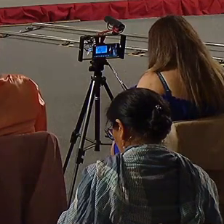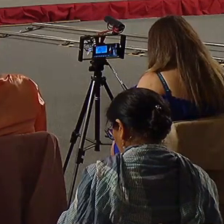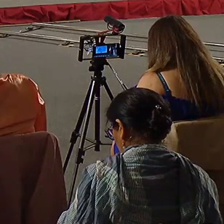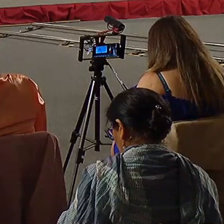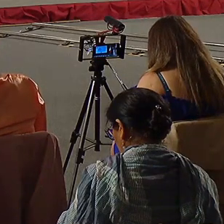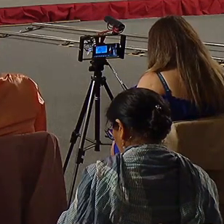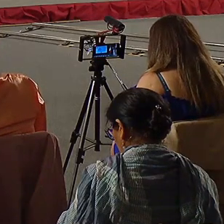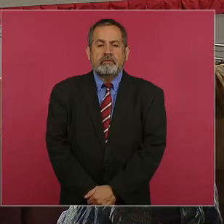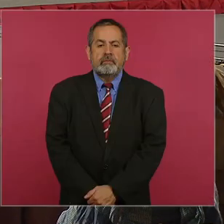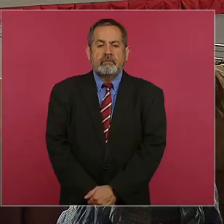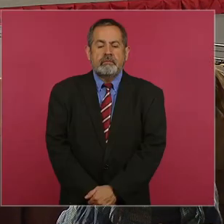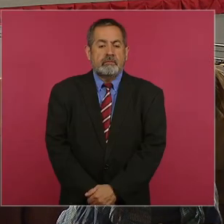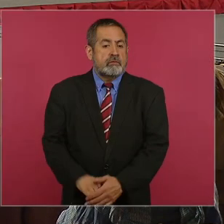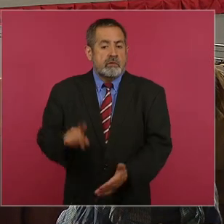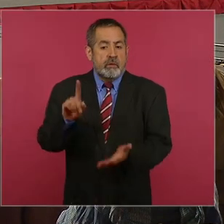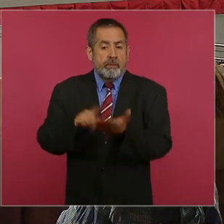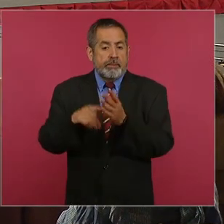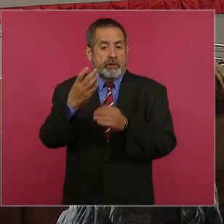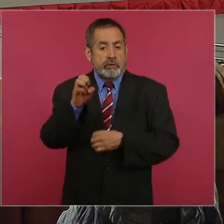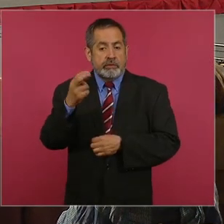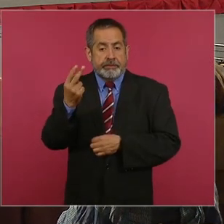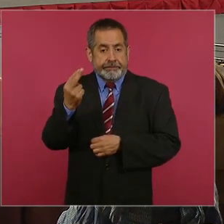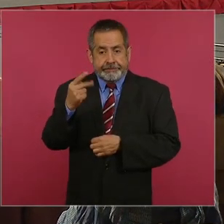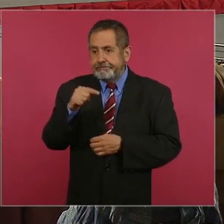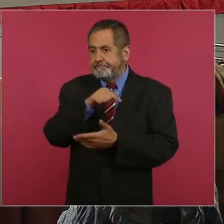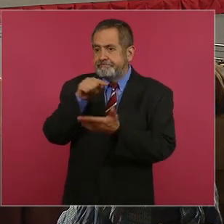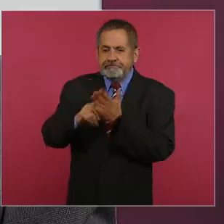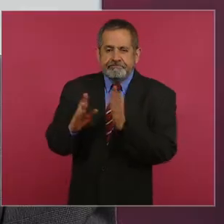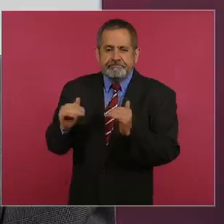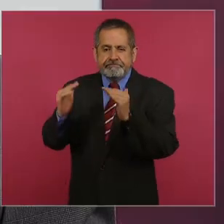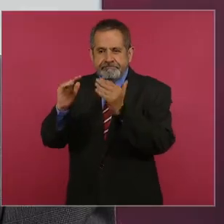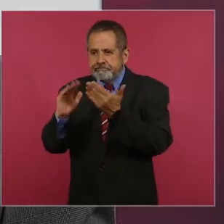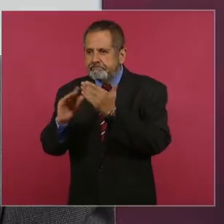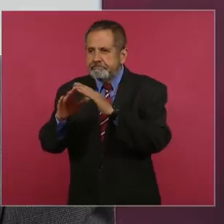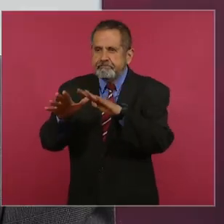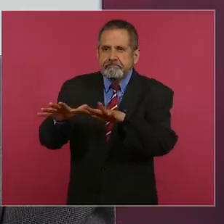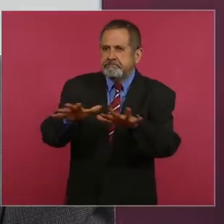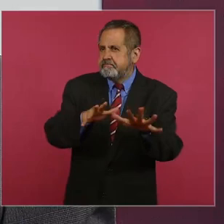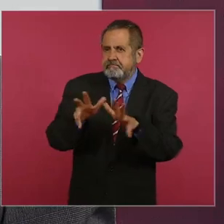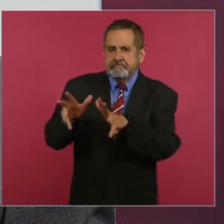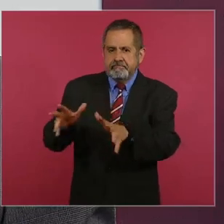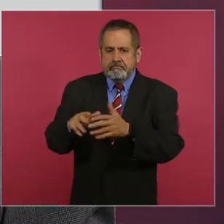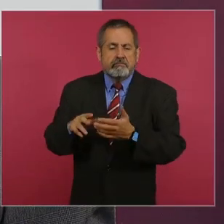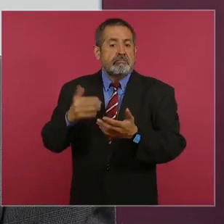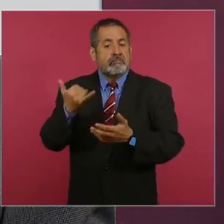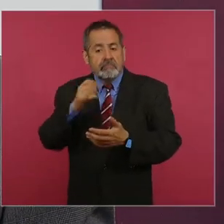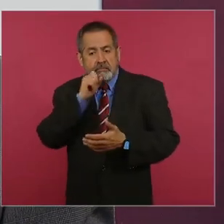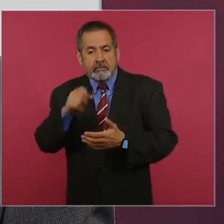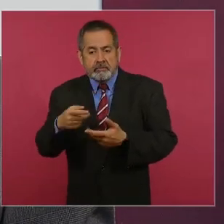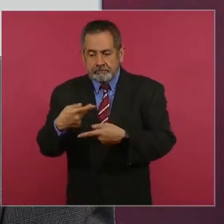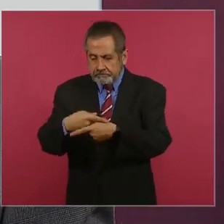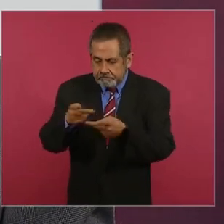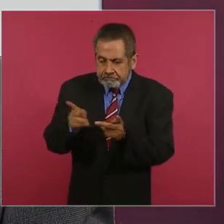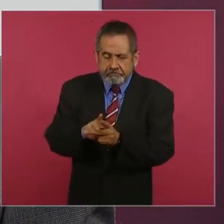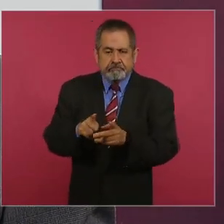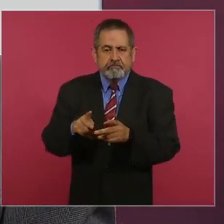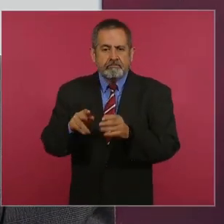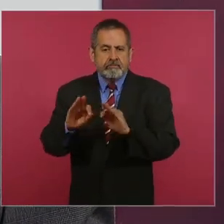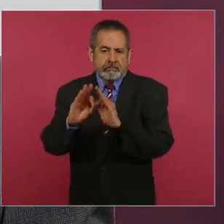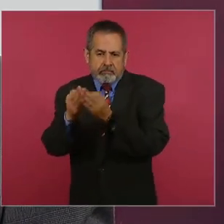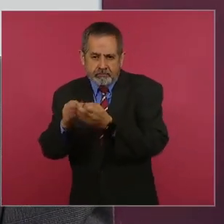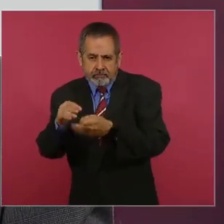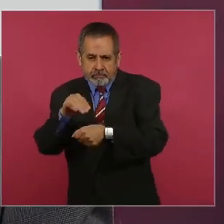bienes muebles relativamente íntegros, estamos hablando de vasijas, de figurillas,